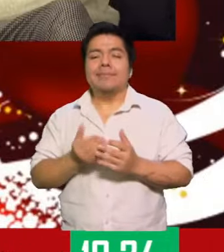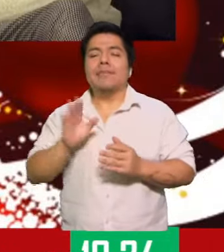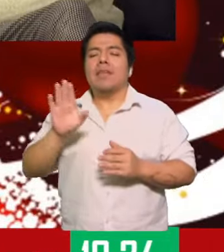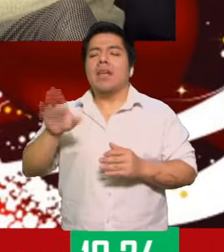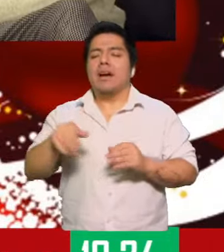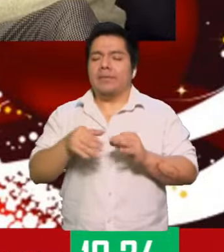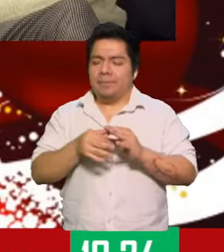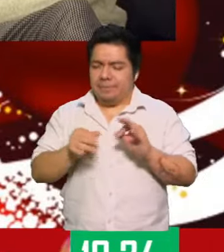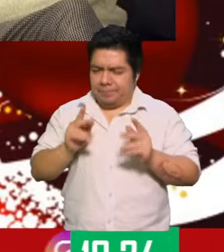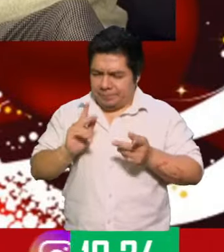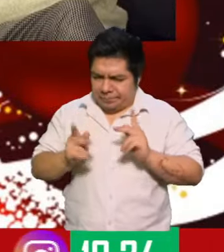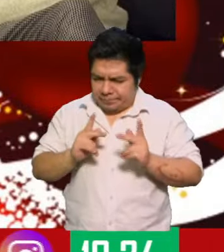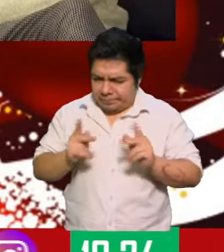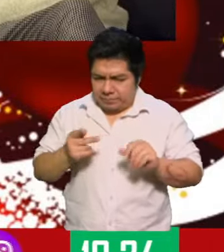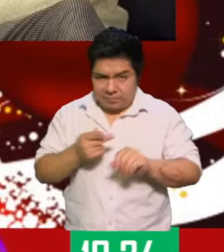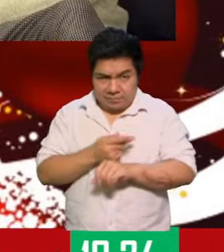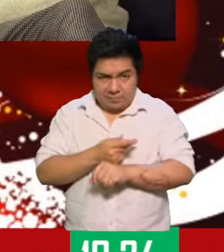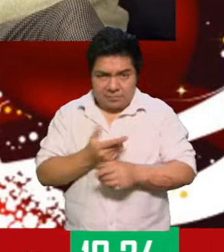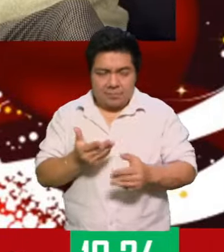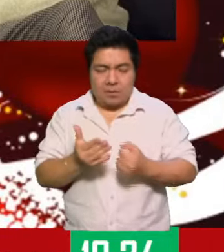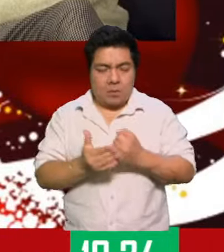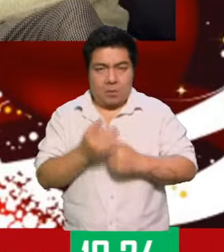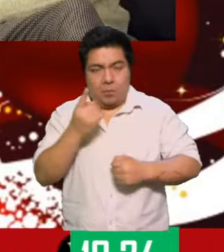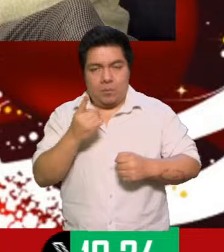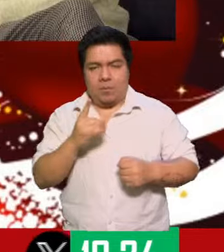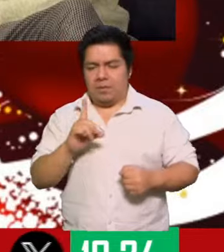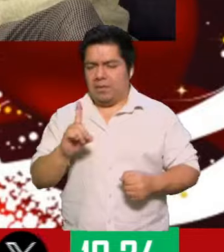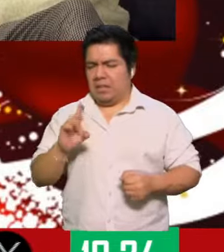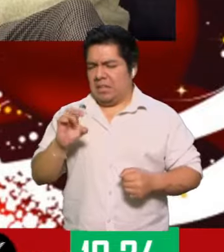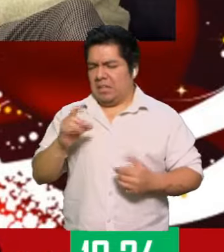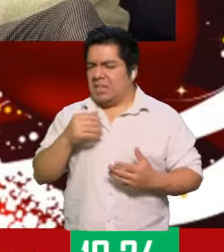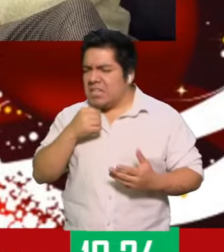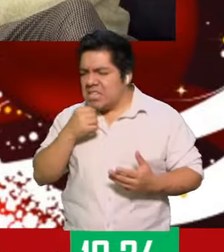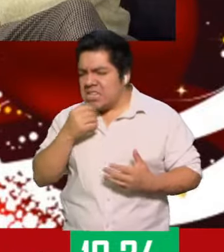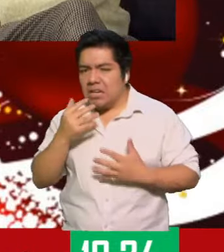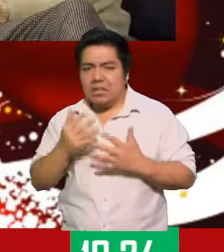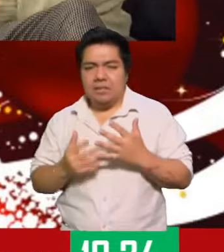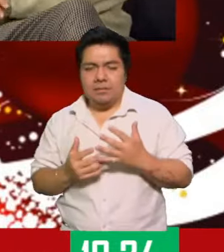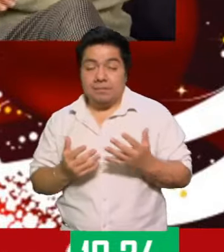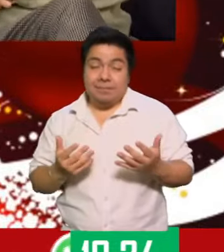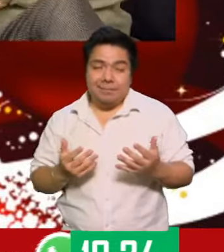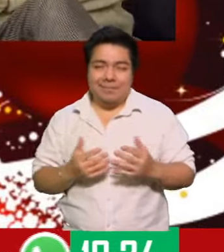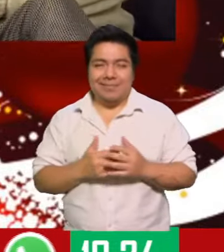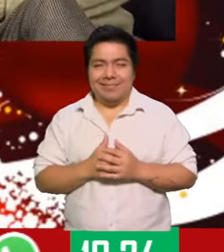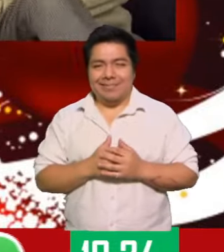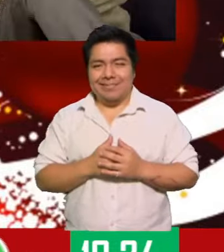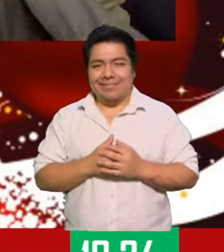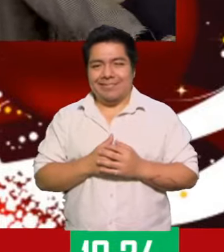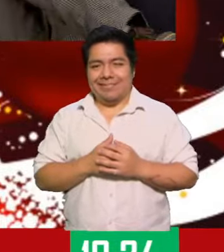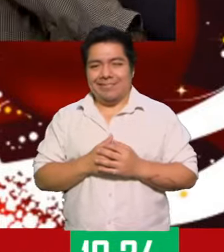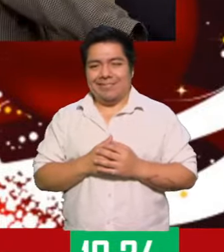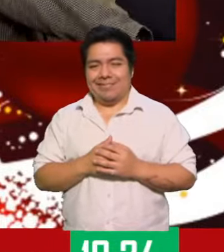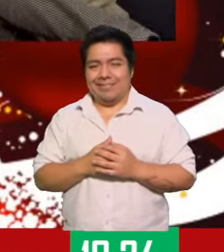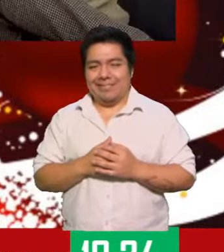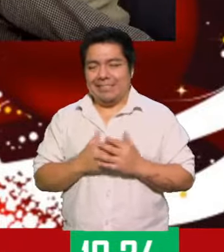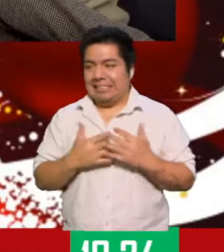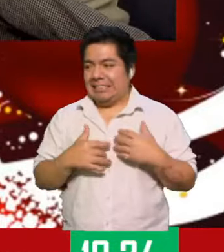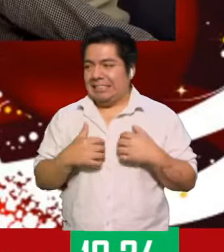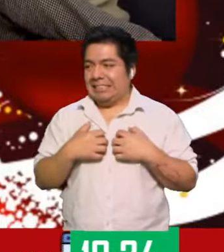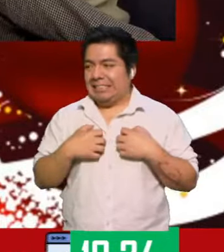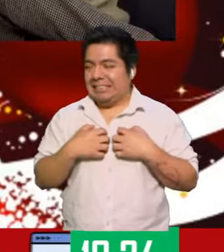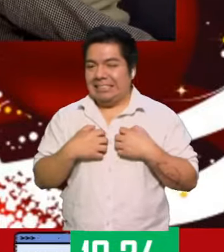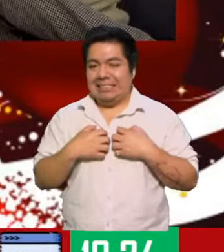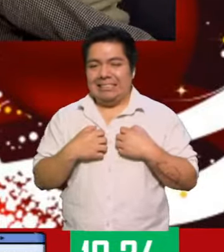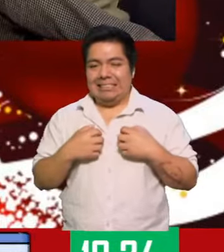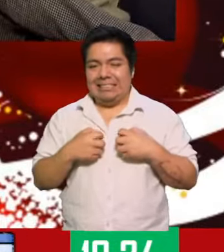plenos qué traza por cuoro sucedió cuan de qu nervios hasta me dio